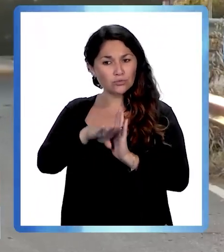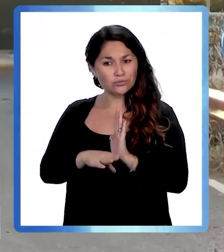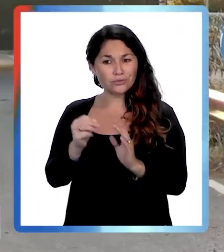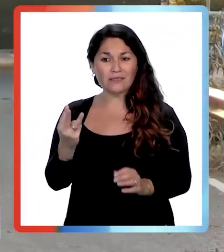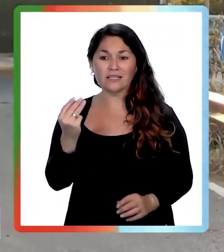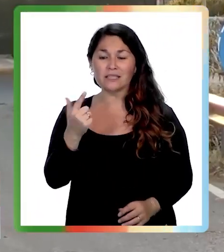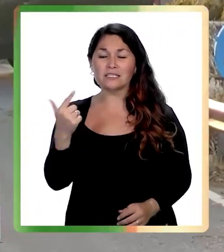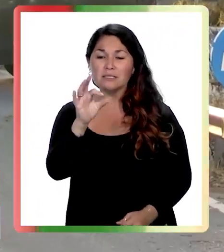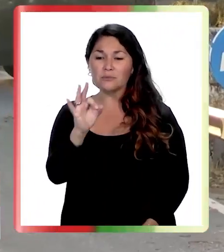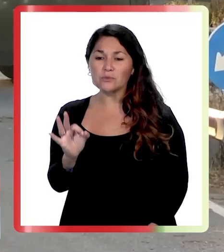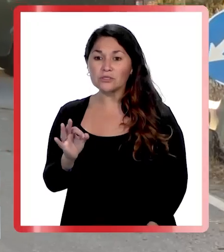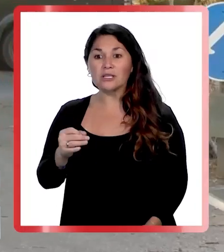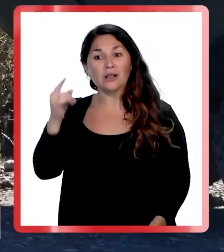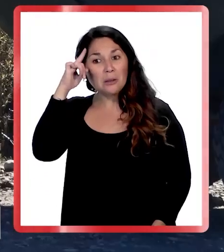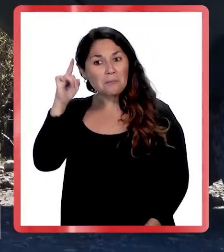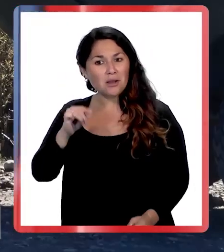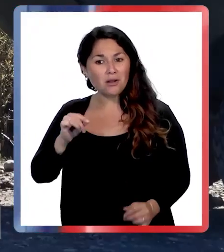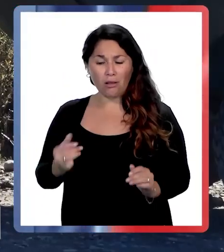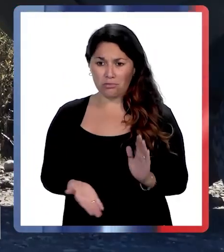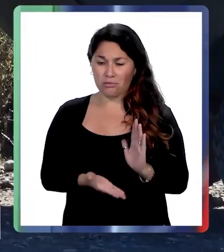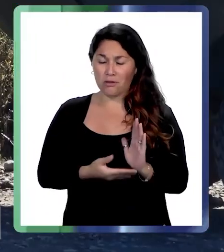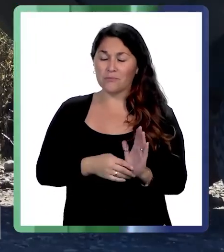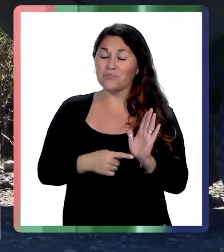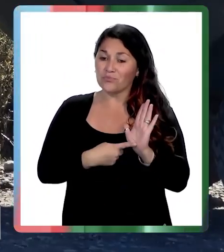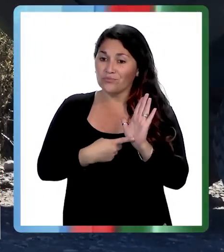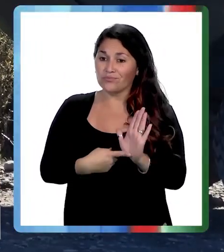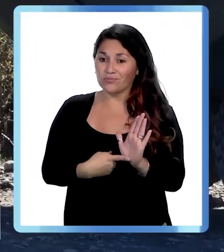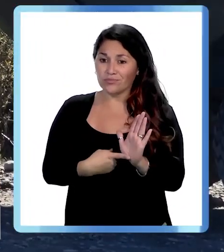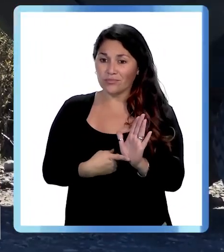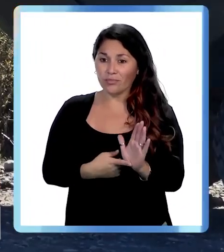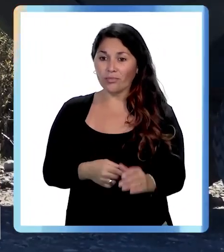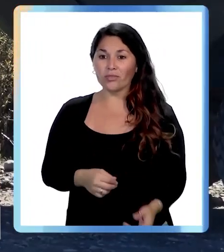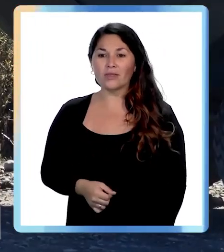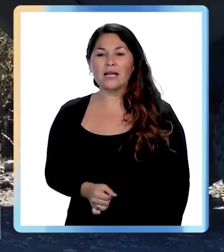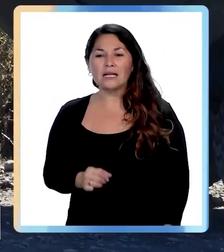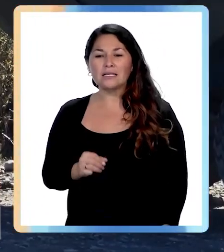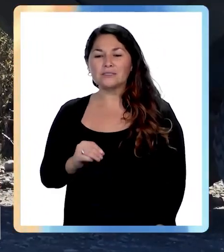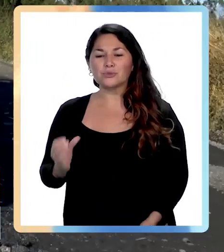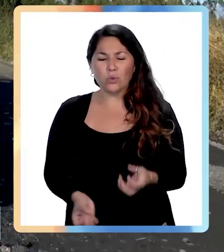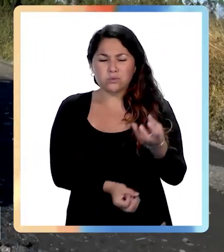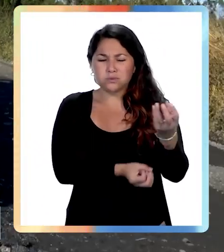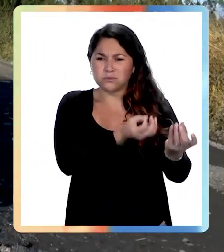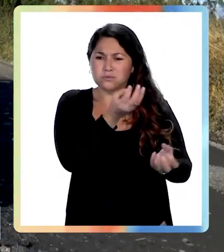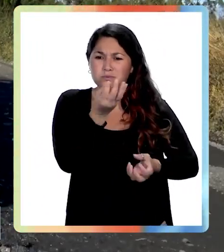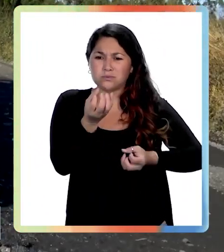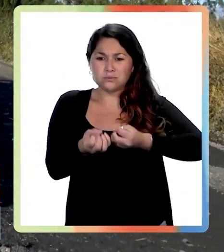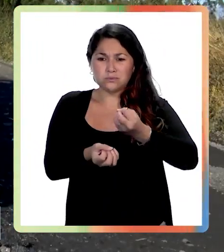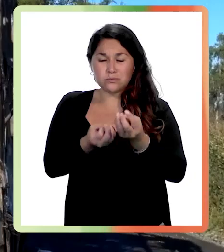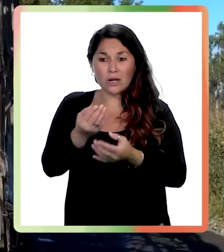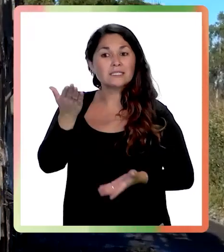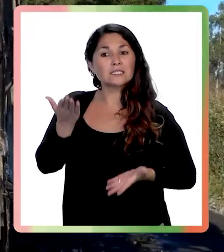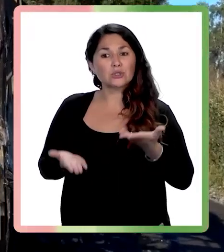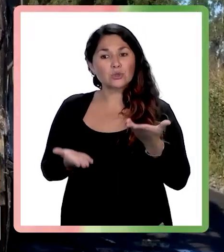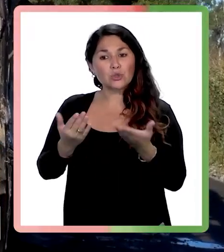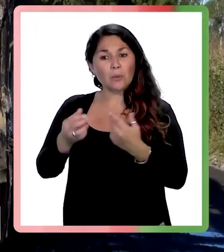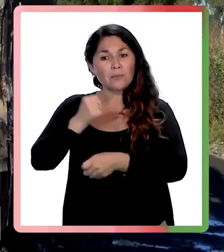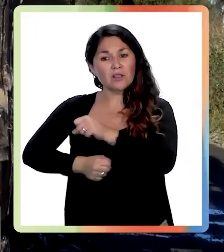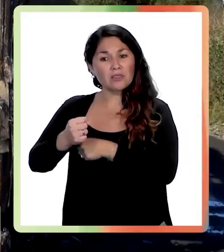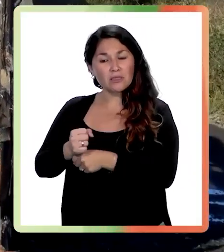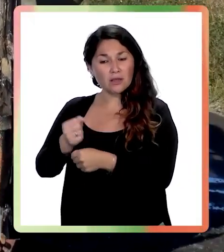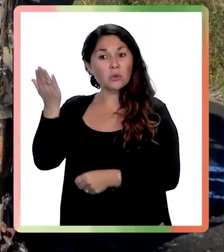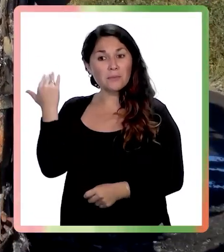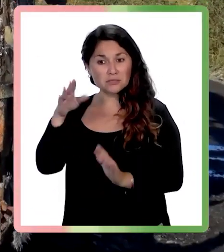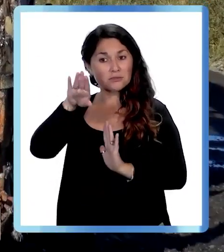en un 37%, pero la que destaca entre los datos estadísticos es la de los ataques incendiarios. En comparación con el año 2023